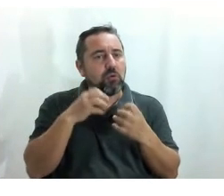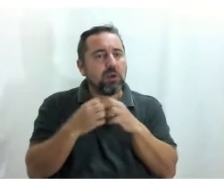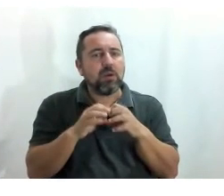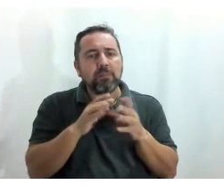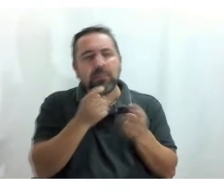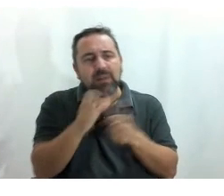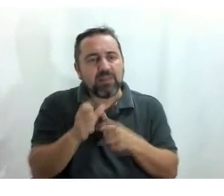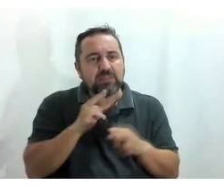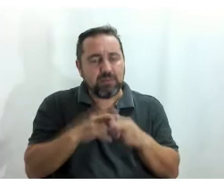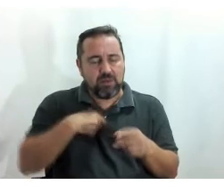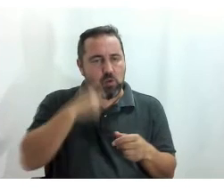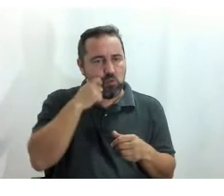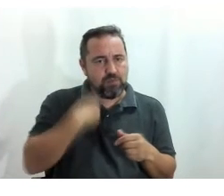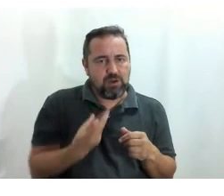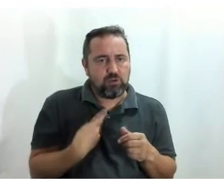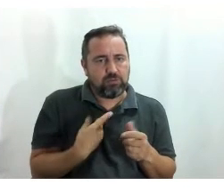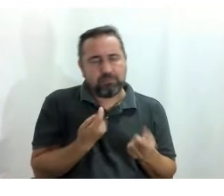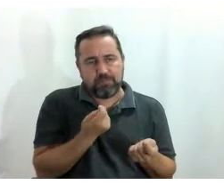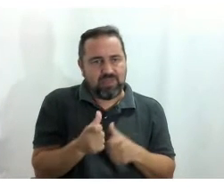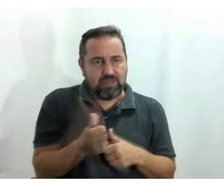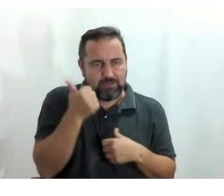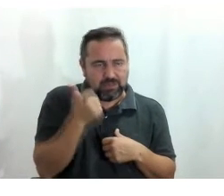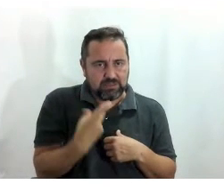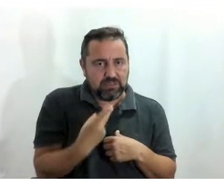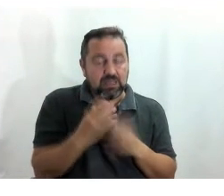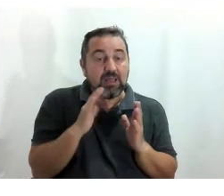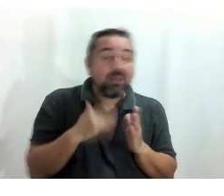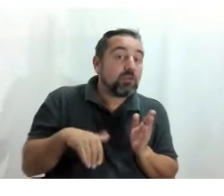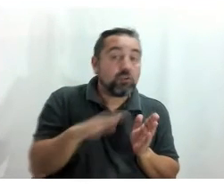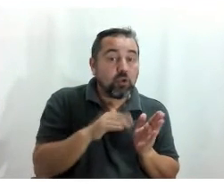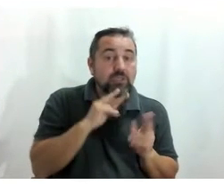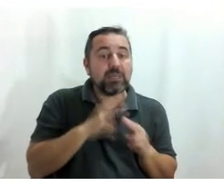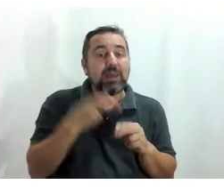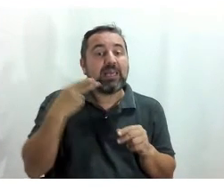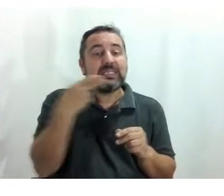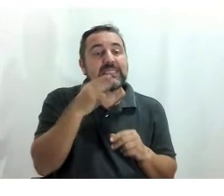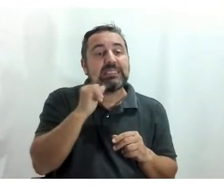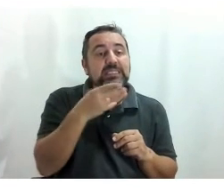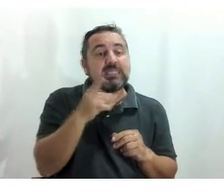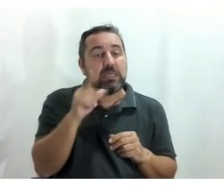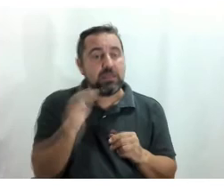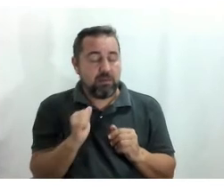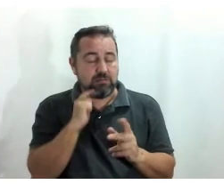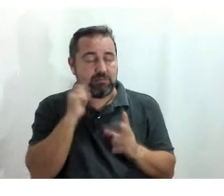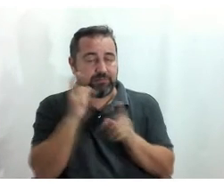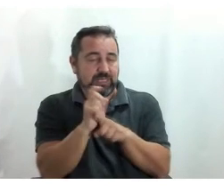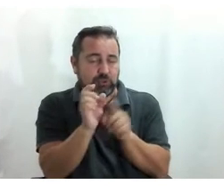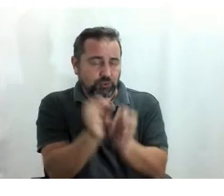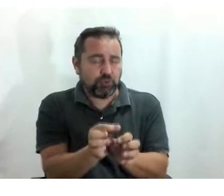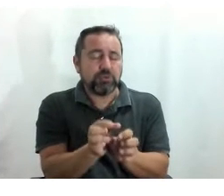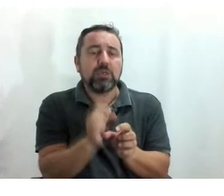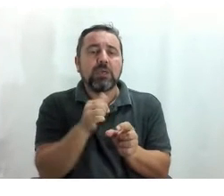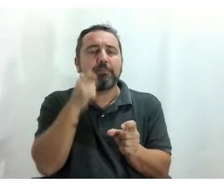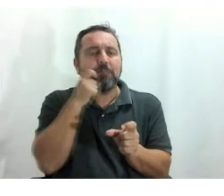sería la especie humana. De todos ellos, a pesar de que es la chinchilla la que más se parece funcionalmente